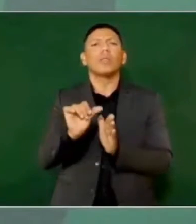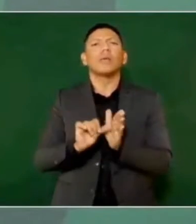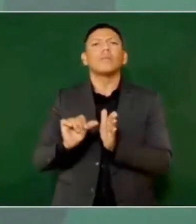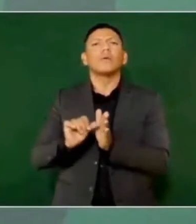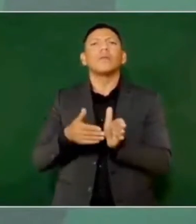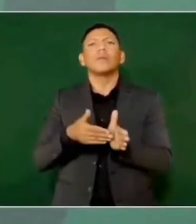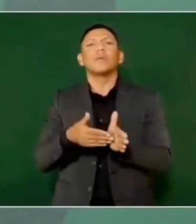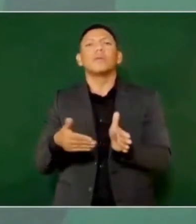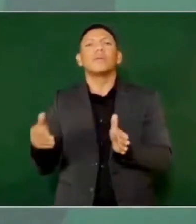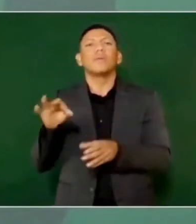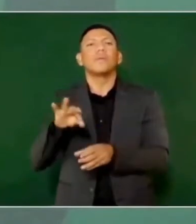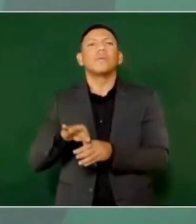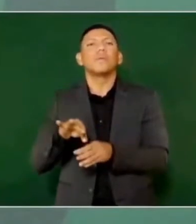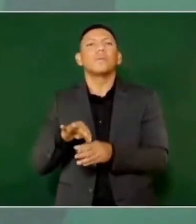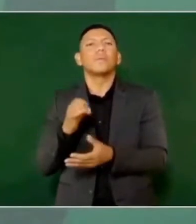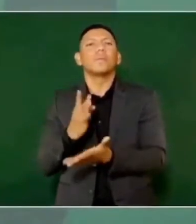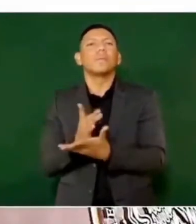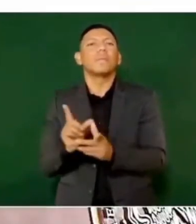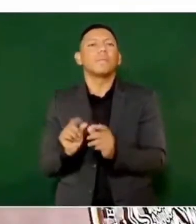Hasta